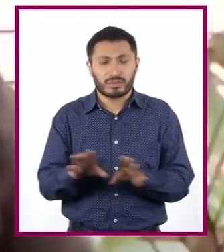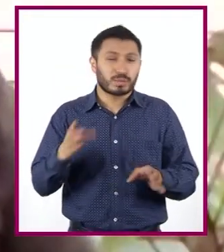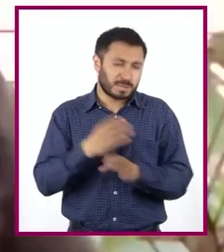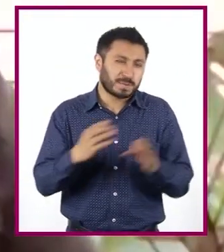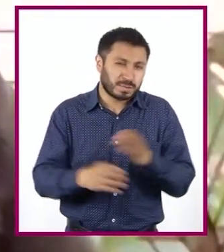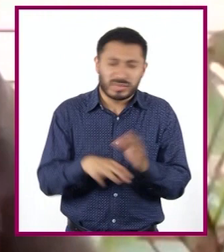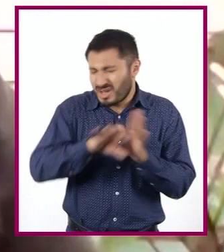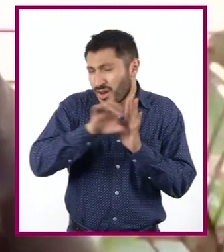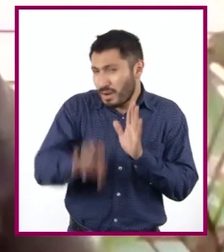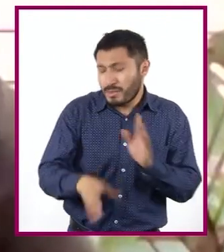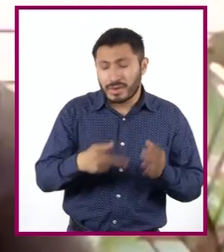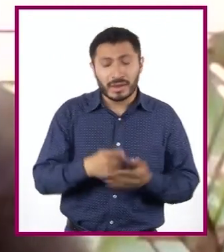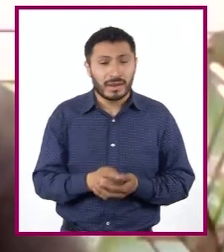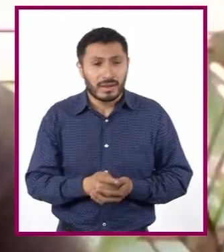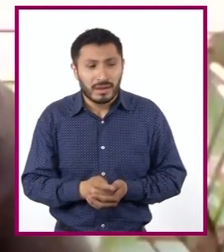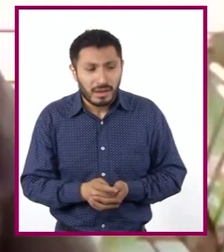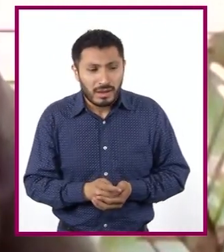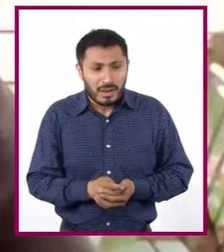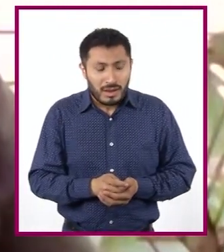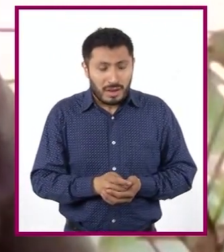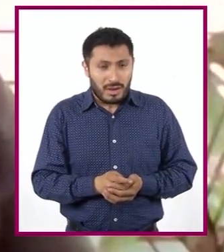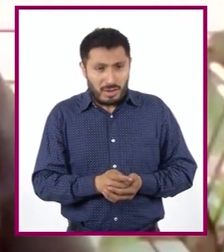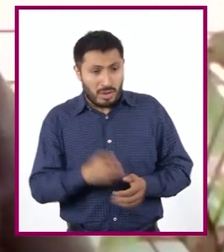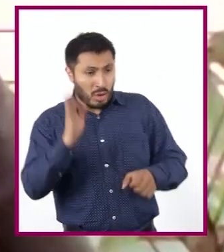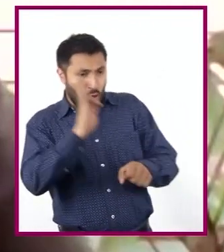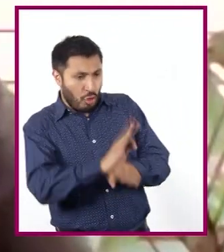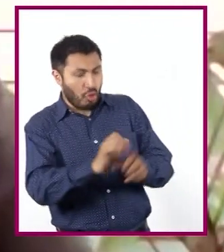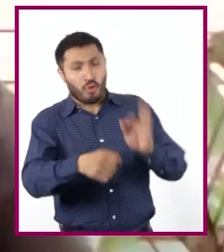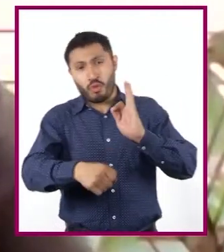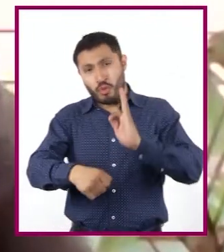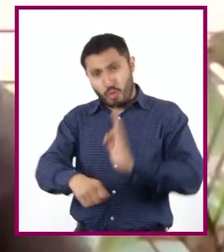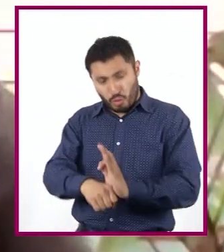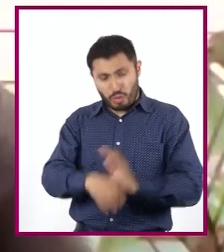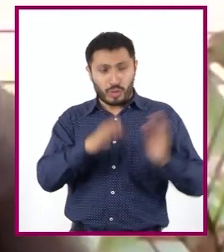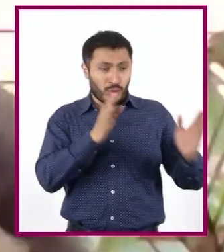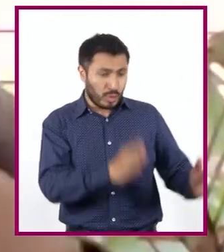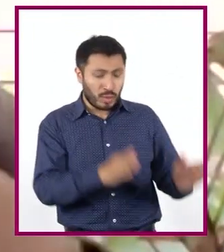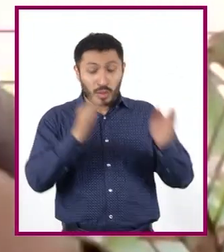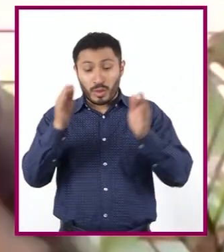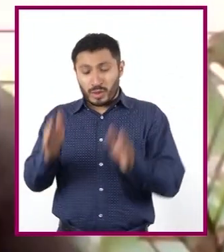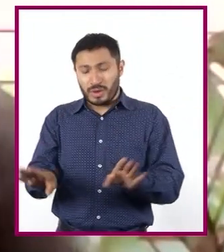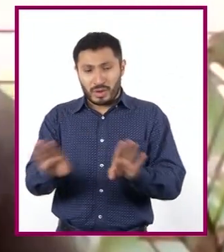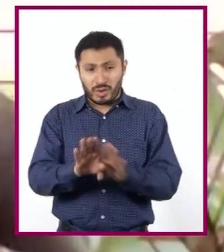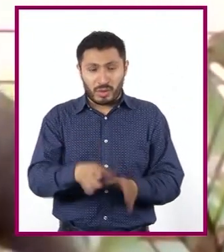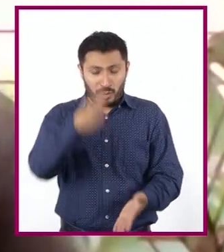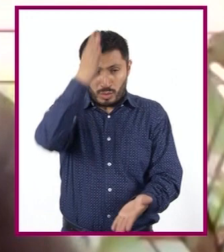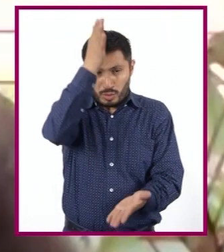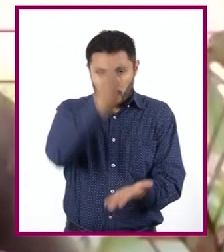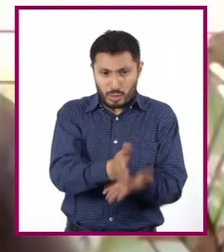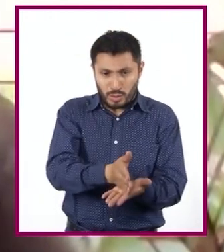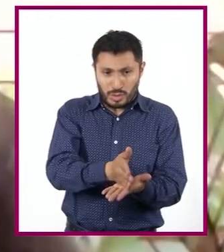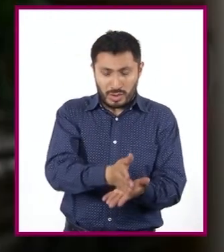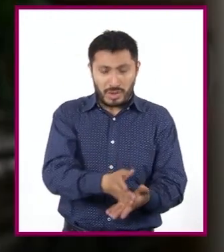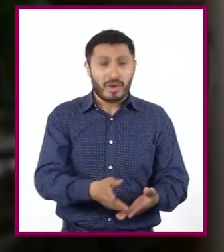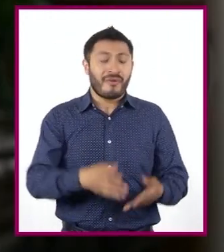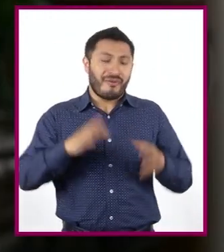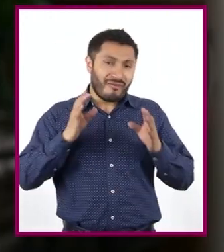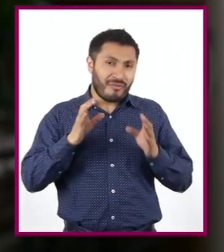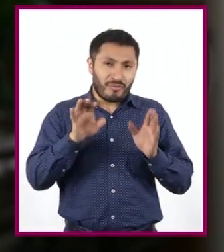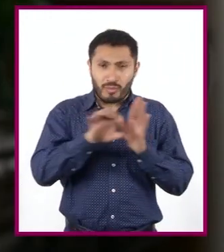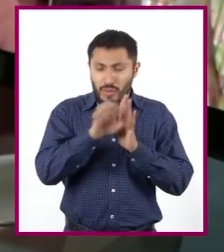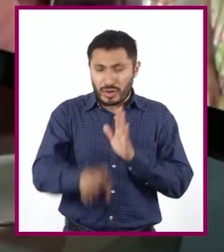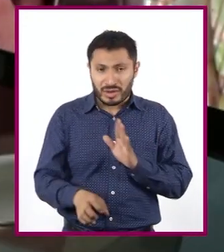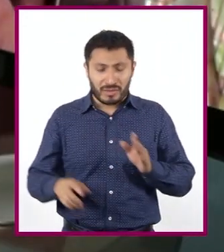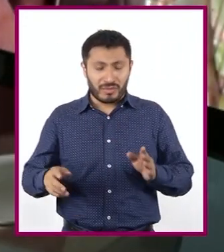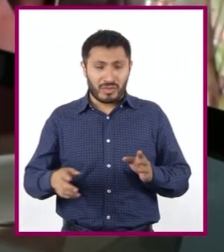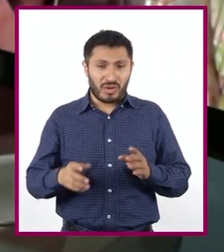poder tener libros digitales, tanto para poderlos escuchar, como les comento, o para poderlos leer y hacer anotaciones. Entonces, ya